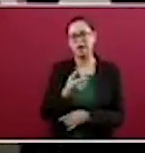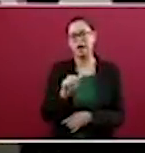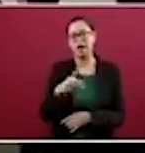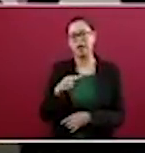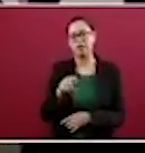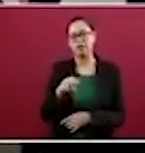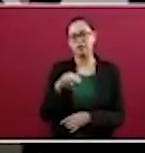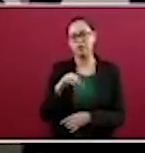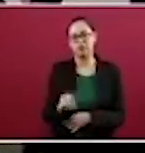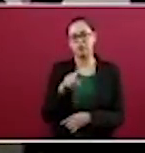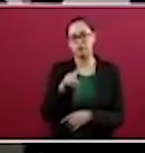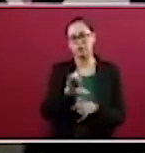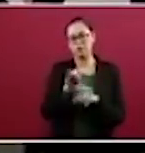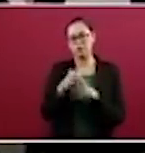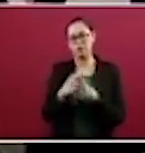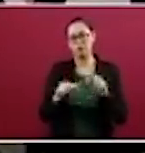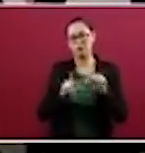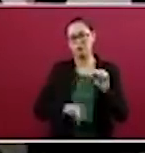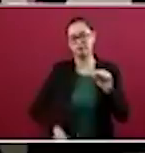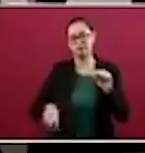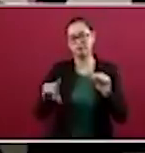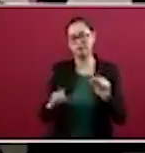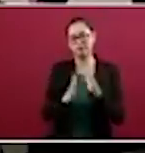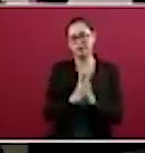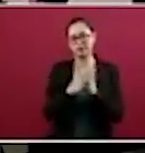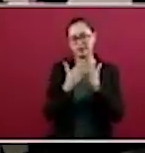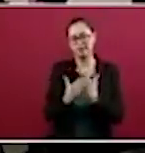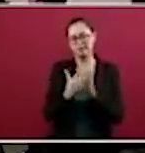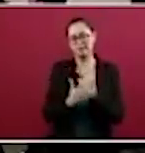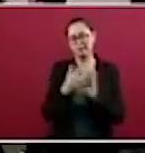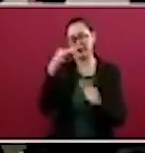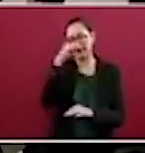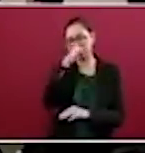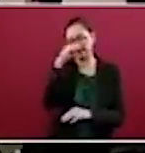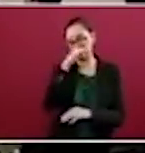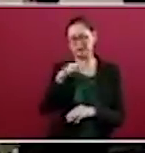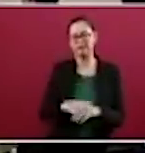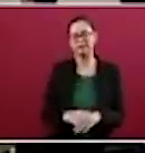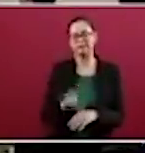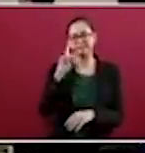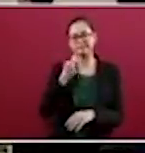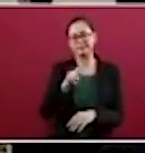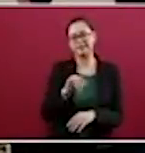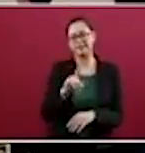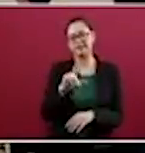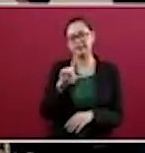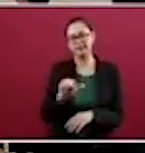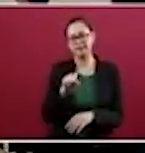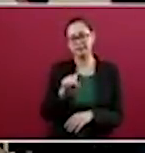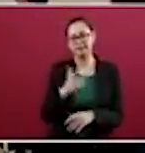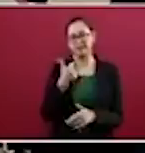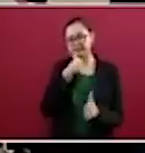de la Comisión Nacional de Libros de Texto Gratuito, Nidia Chávez, del Servicio